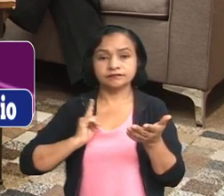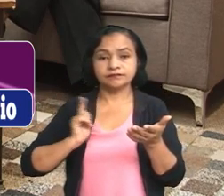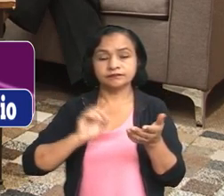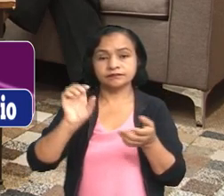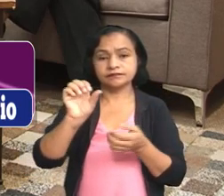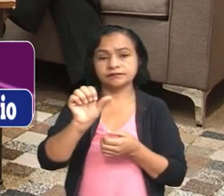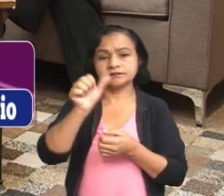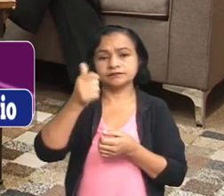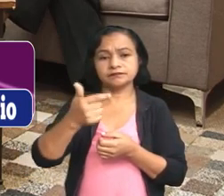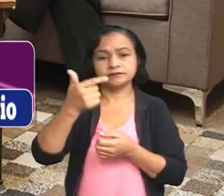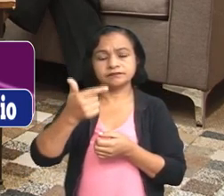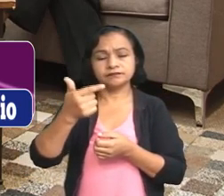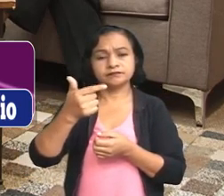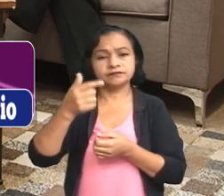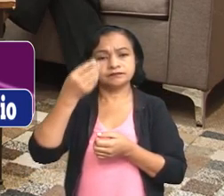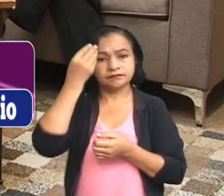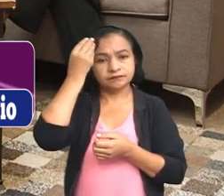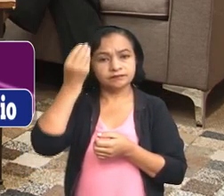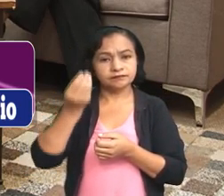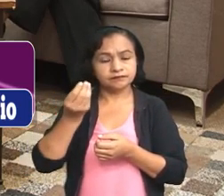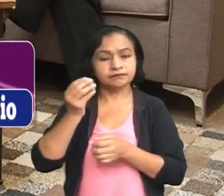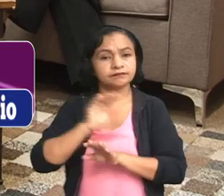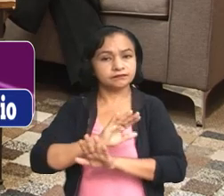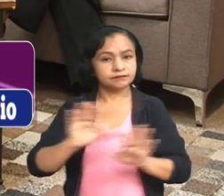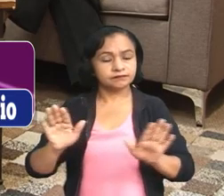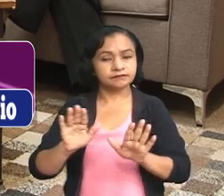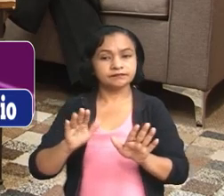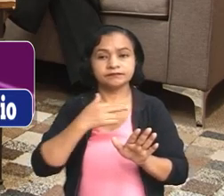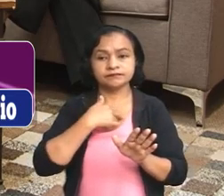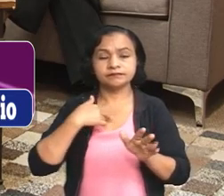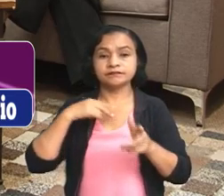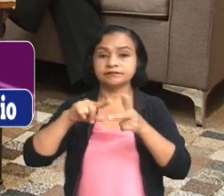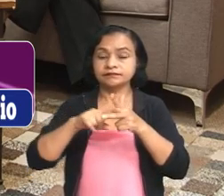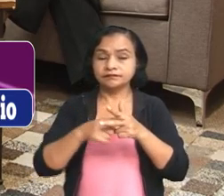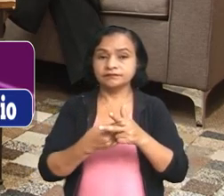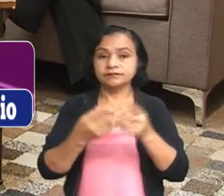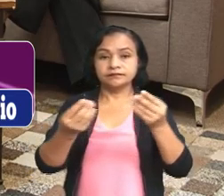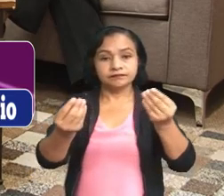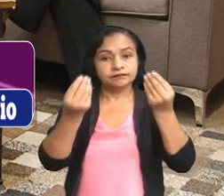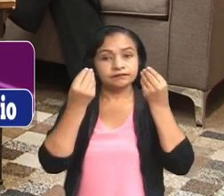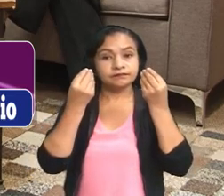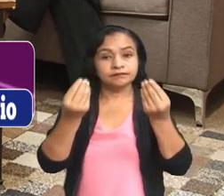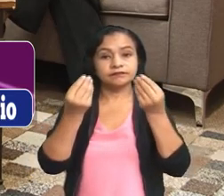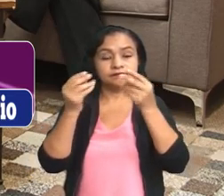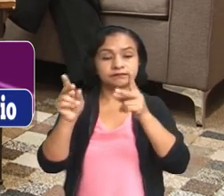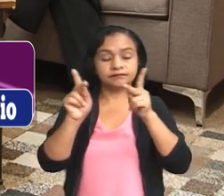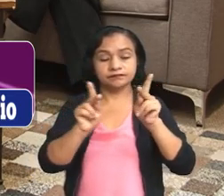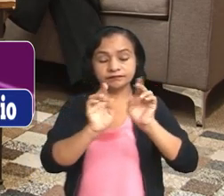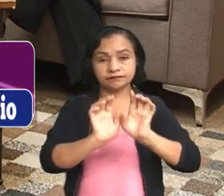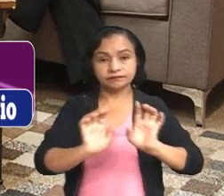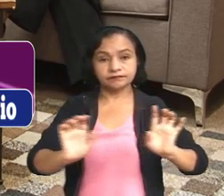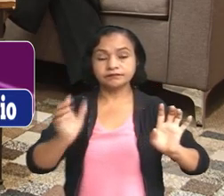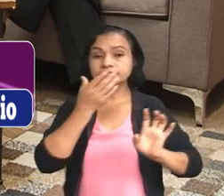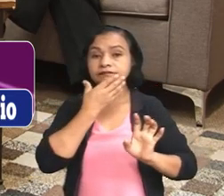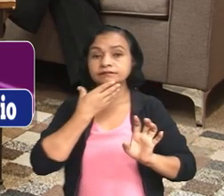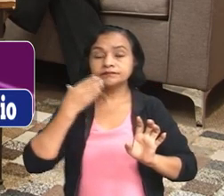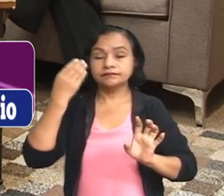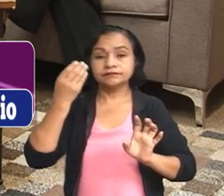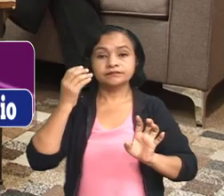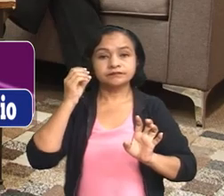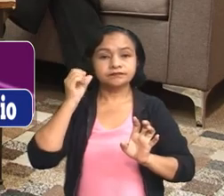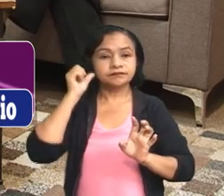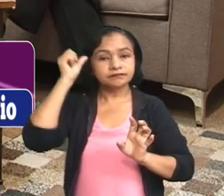grado aprobado. ¿Por qué? Porque de ahí hemos sacado una gran cantidad de niños y jóvenes extra edad que